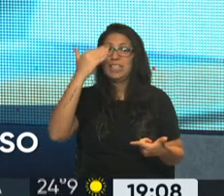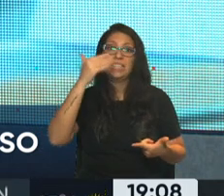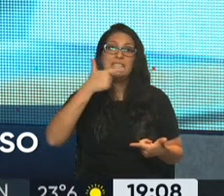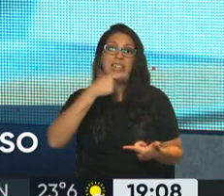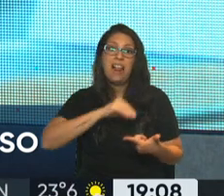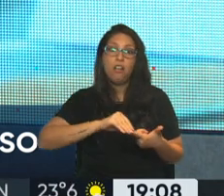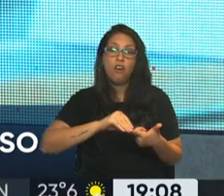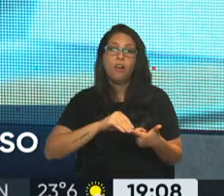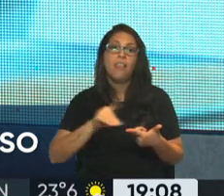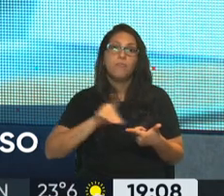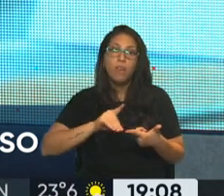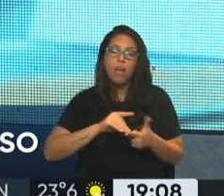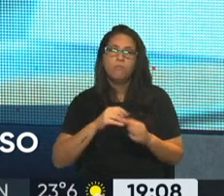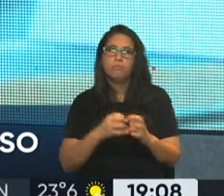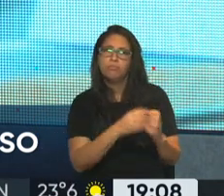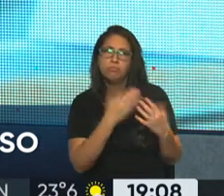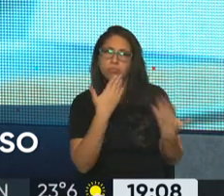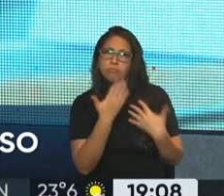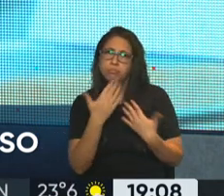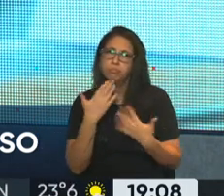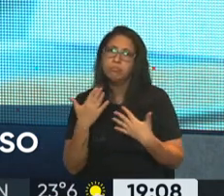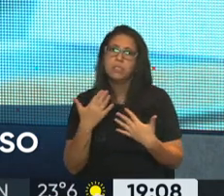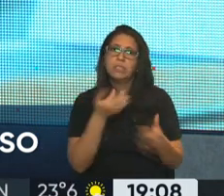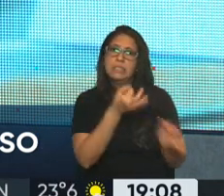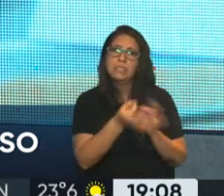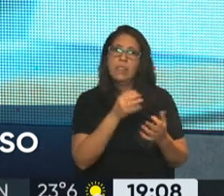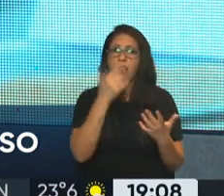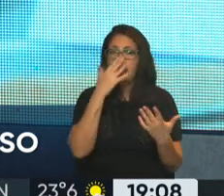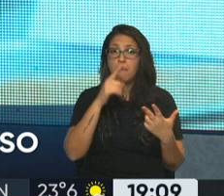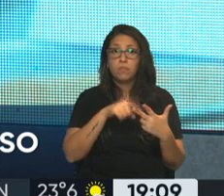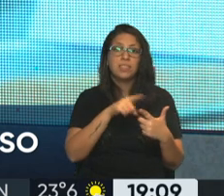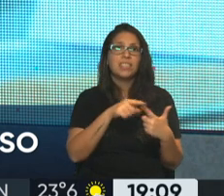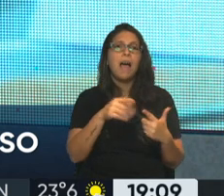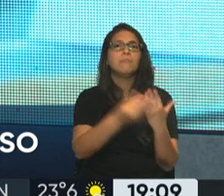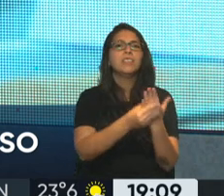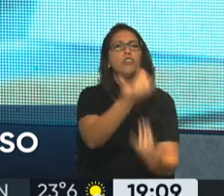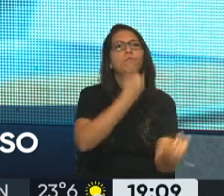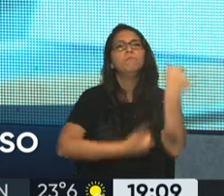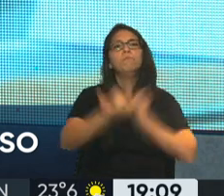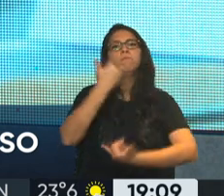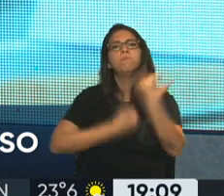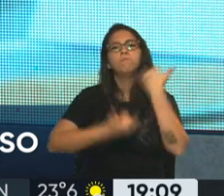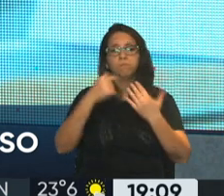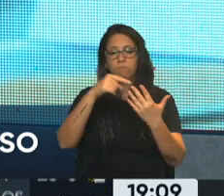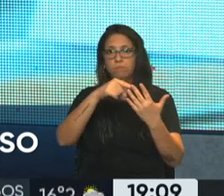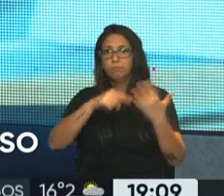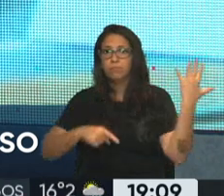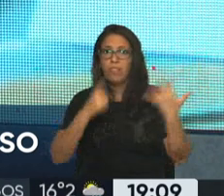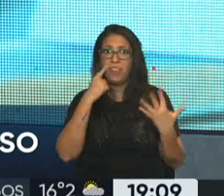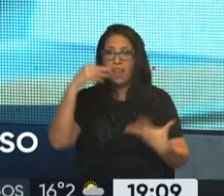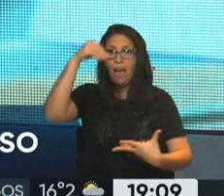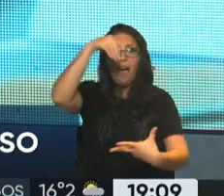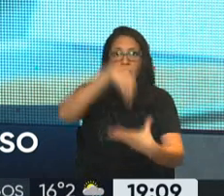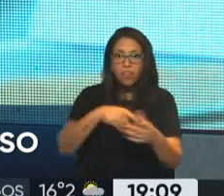y escuchando a los ministros después Supongo que habrá días después de escuchar a los ministros distintos referentes de debate interno en la